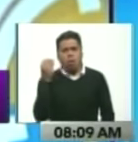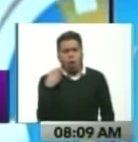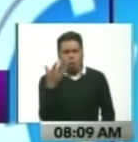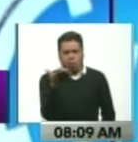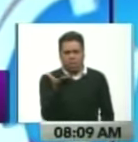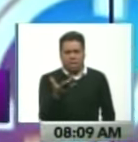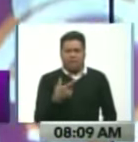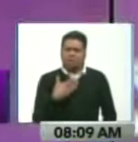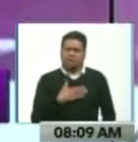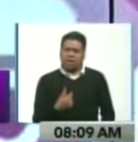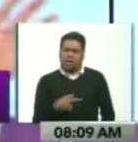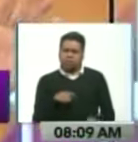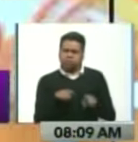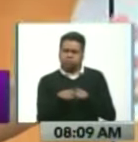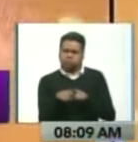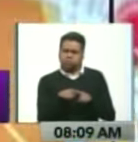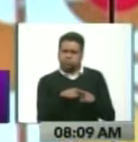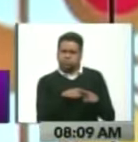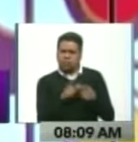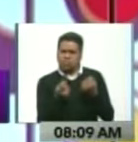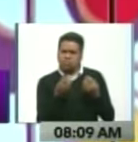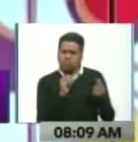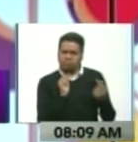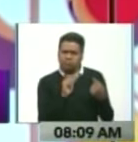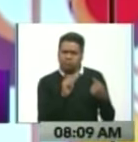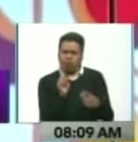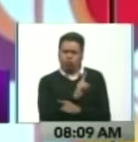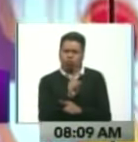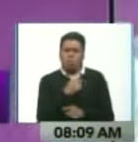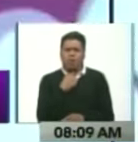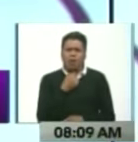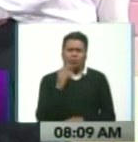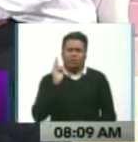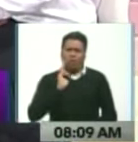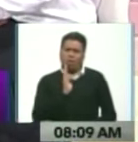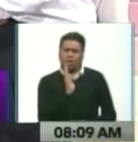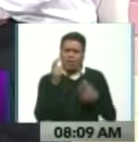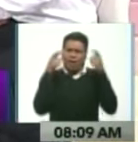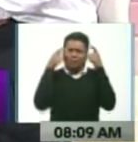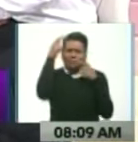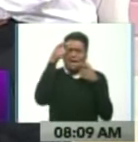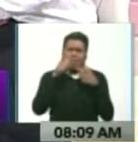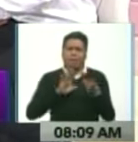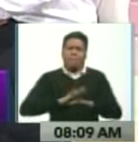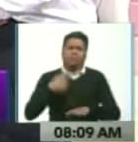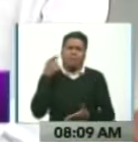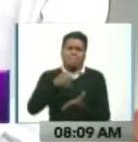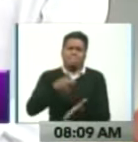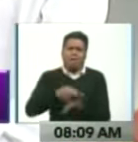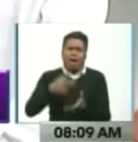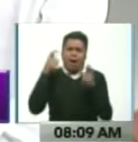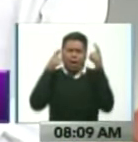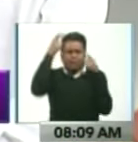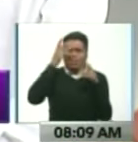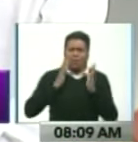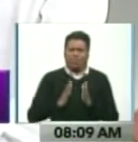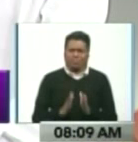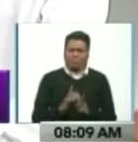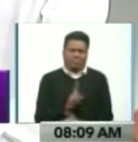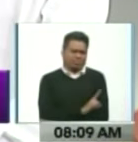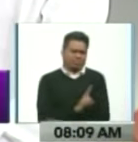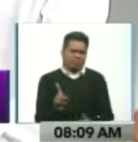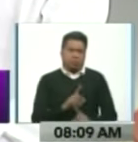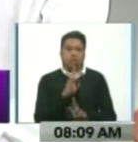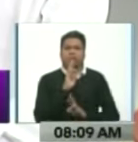dice, se critica, que no quiere Bolívar porque Bolívar es chavista, o no quiere este juego porque este juego está financiado por chavista y lo mostramos una canaimita? ¿Qué respuesta hay que